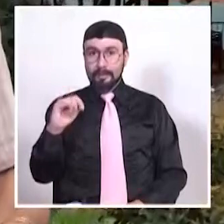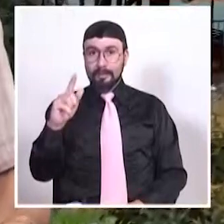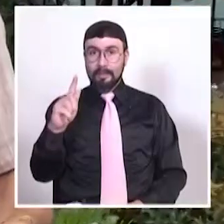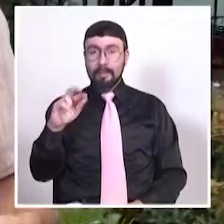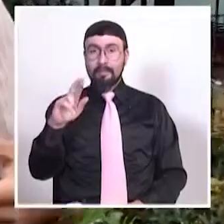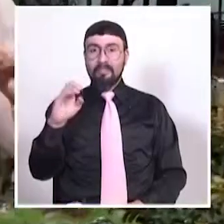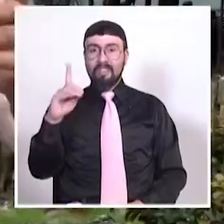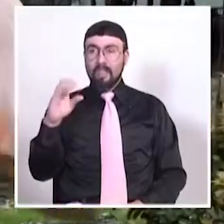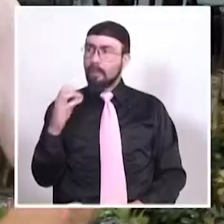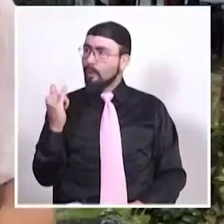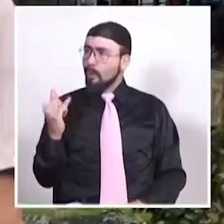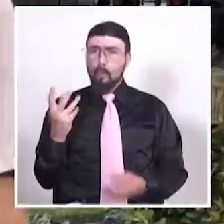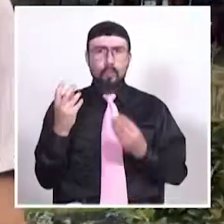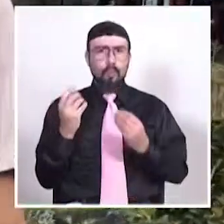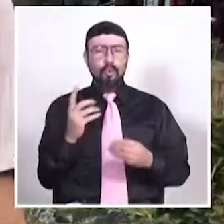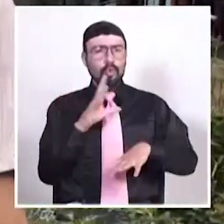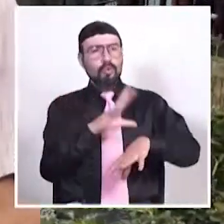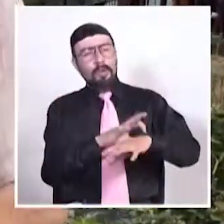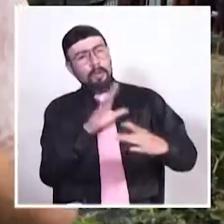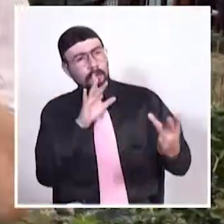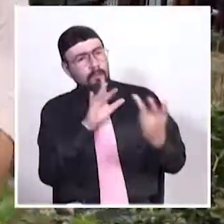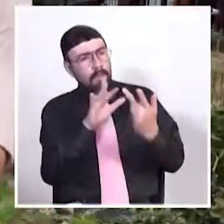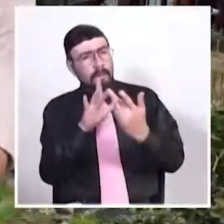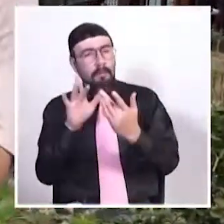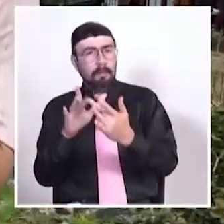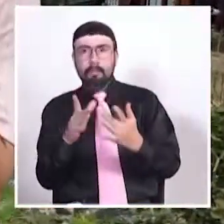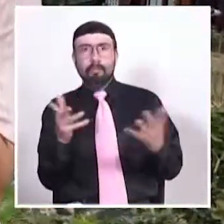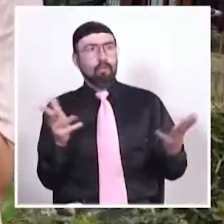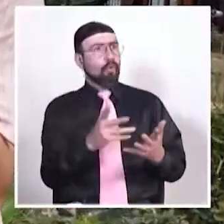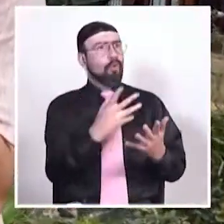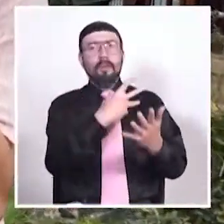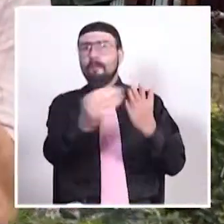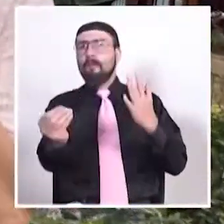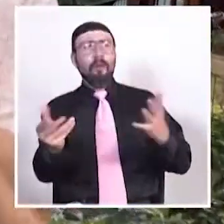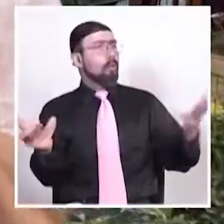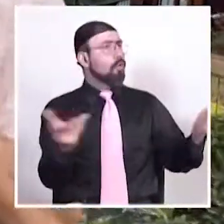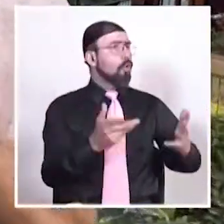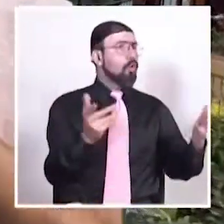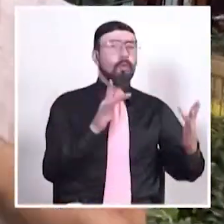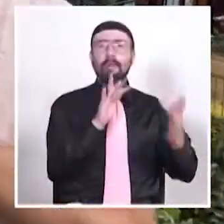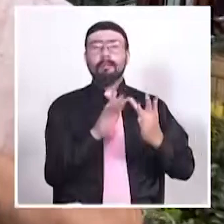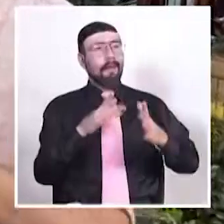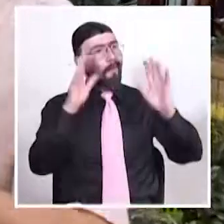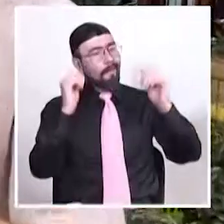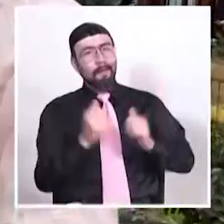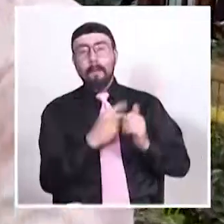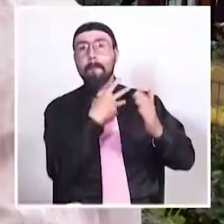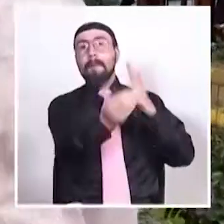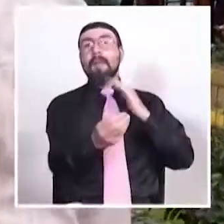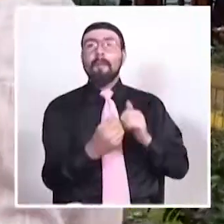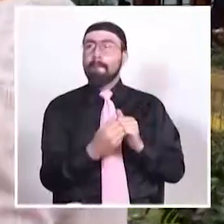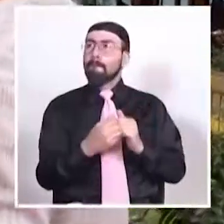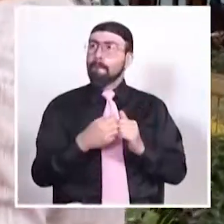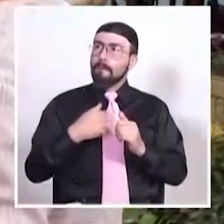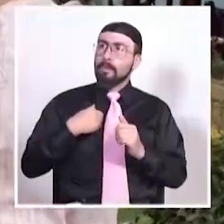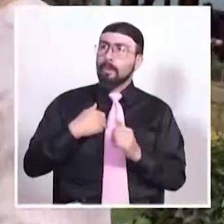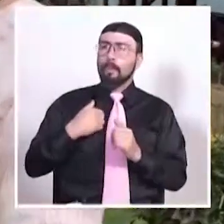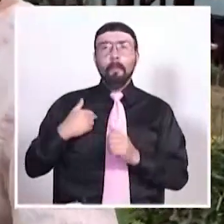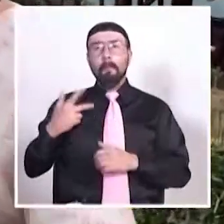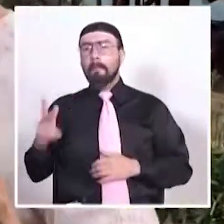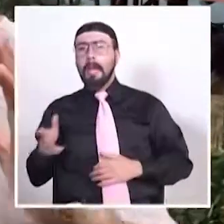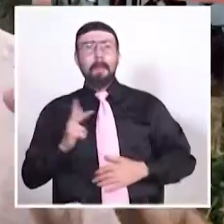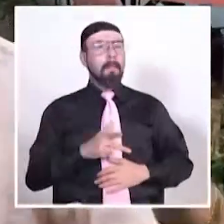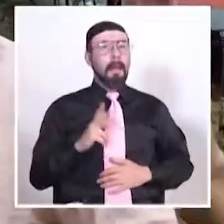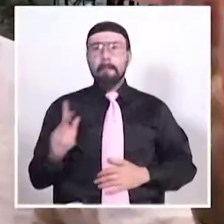médicos que le perdimos el rastro a él. ¿Para dónde echaría? ¿Dónde está? Y cuando yo en el recorrido de todas estas bellezas y todos